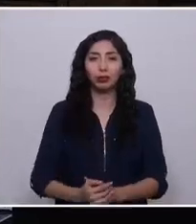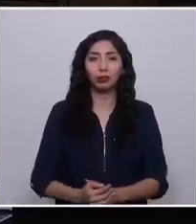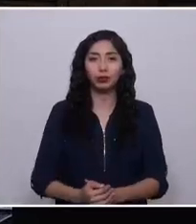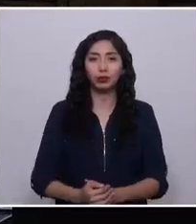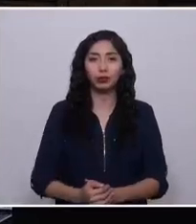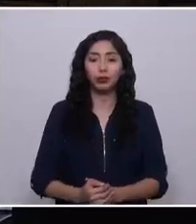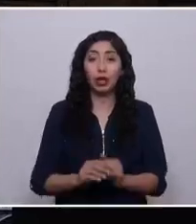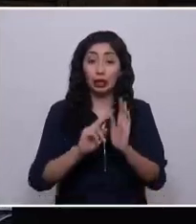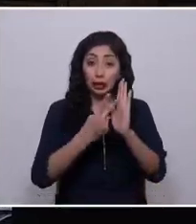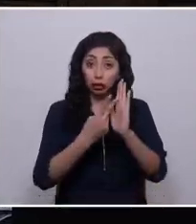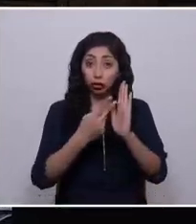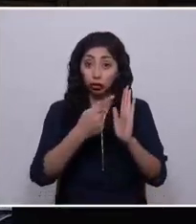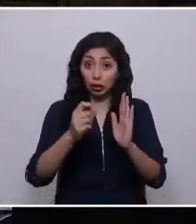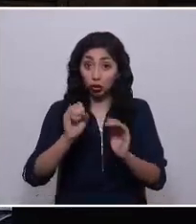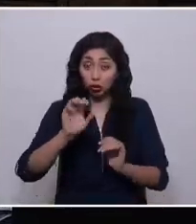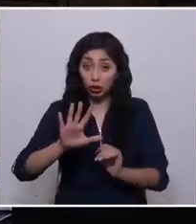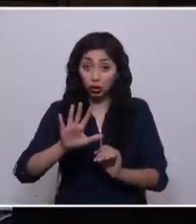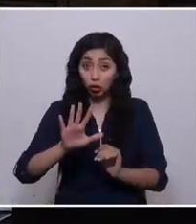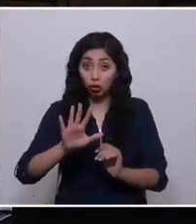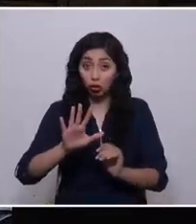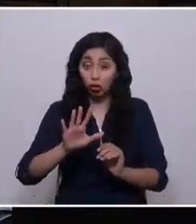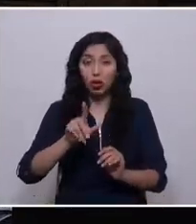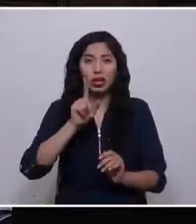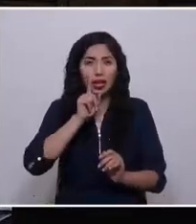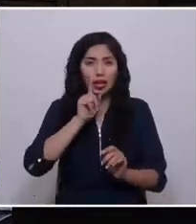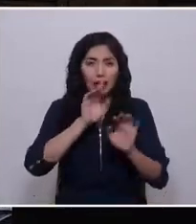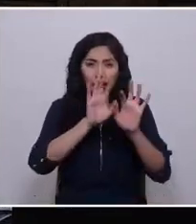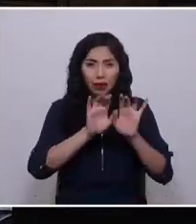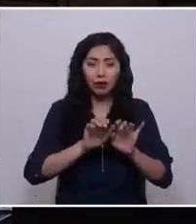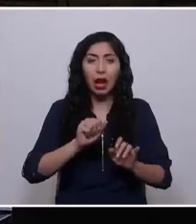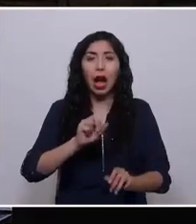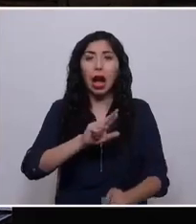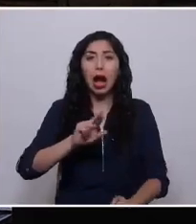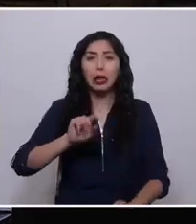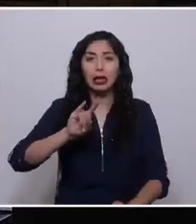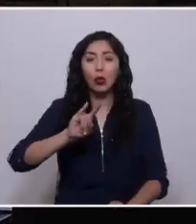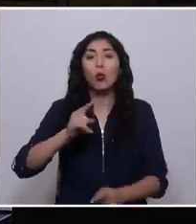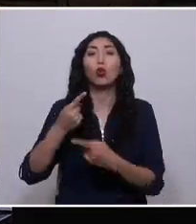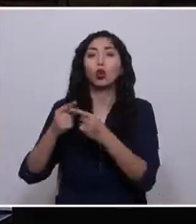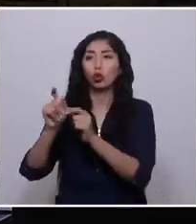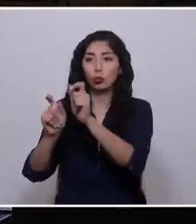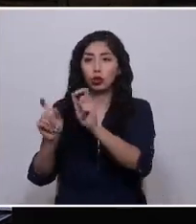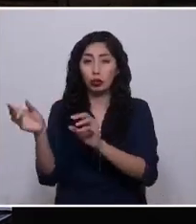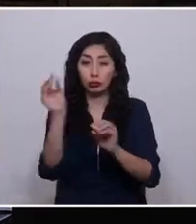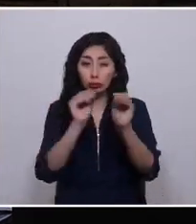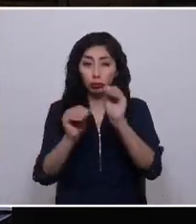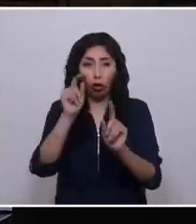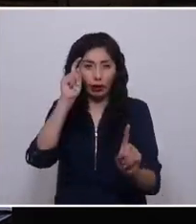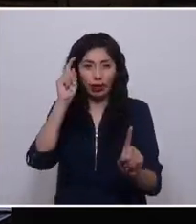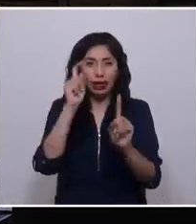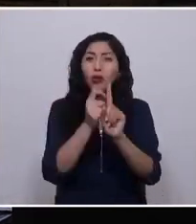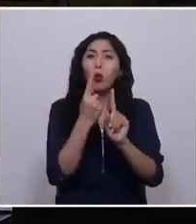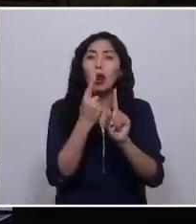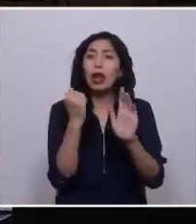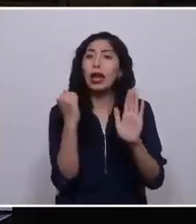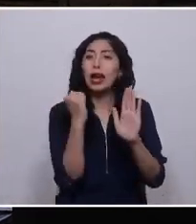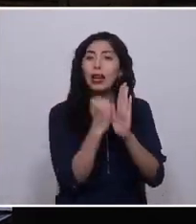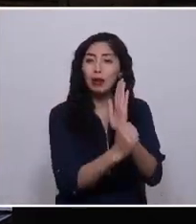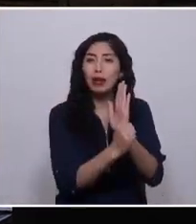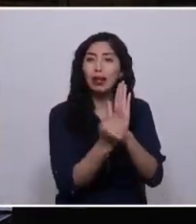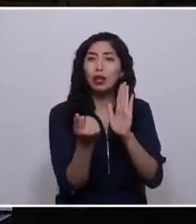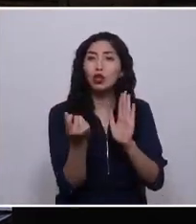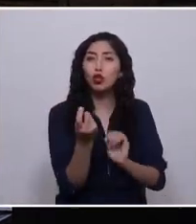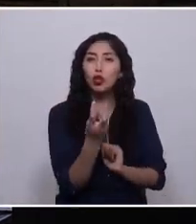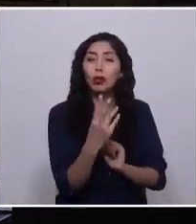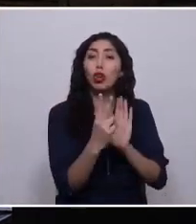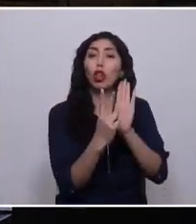La indicación 105 ha sido formulada por el señor Arrau y otros autores y autoras para suprimir o eliminar el número 2